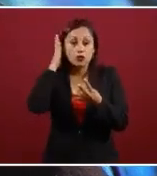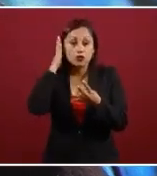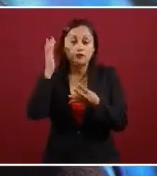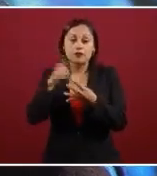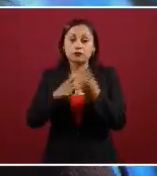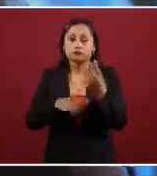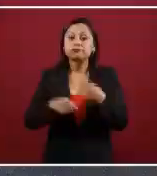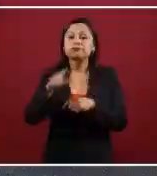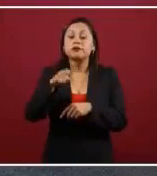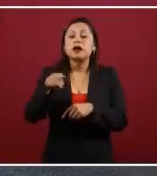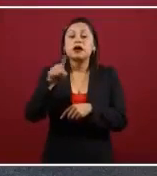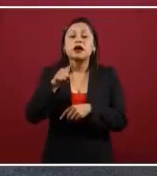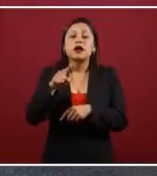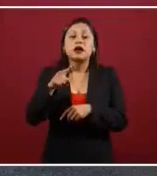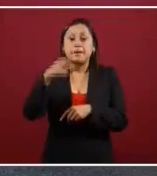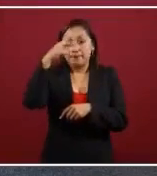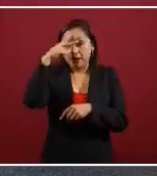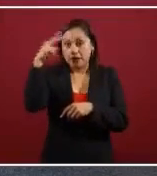al mundo.